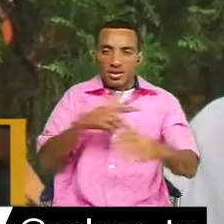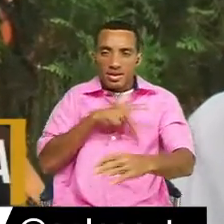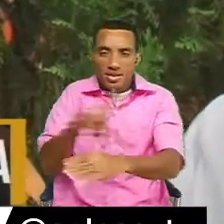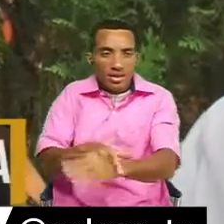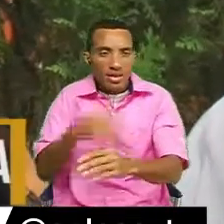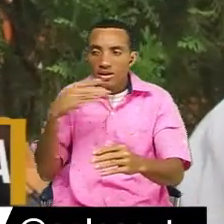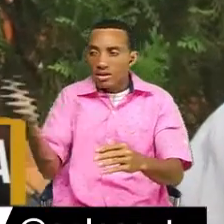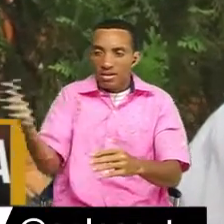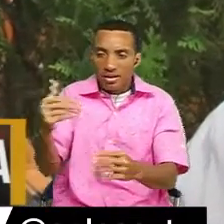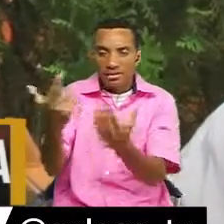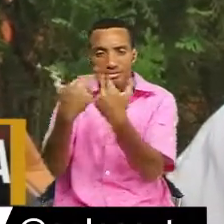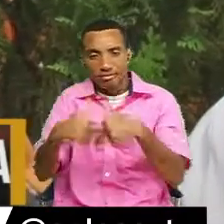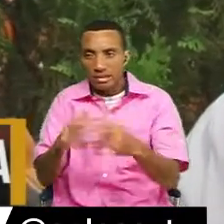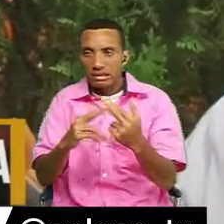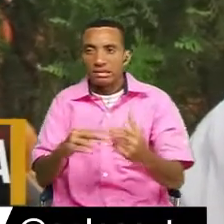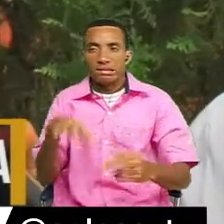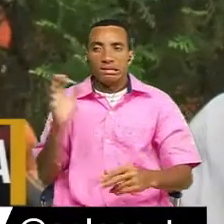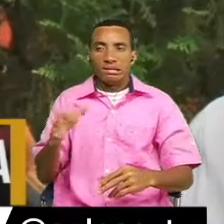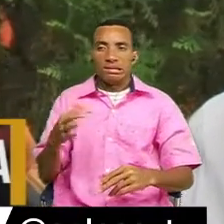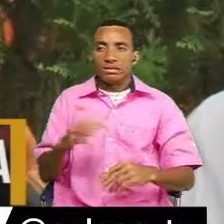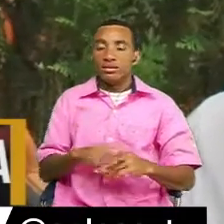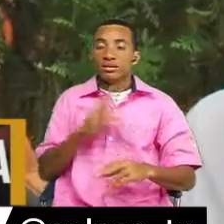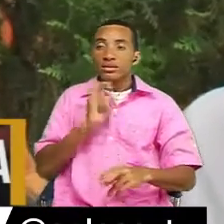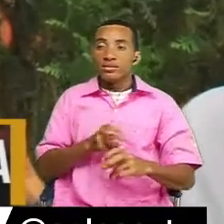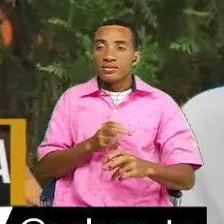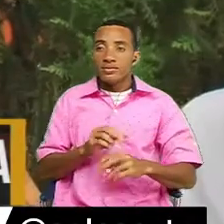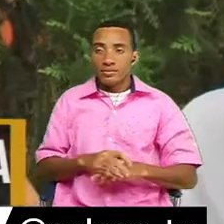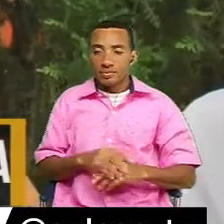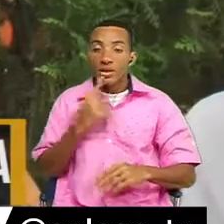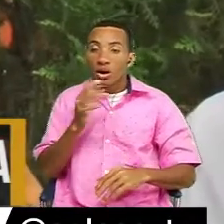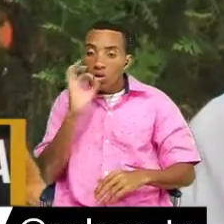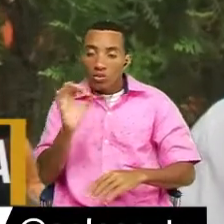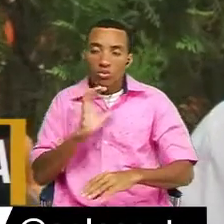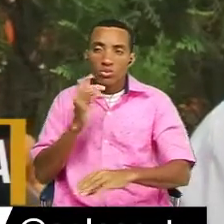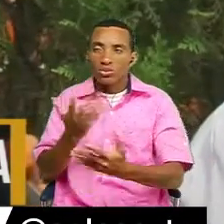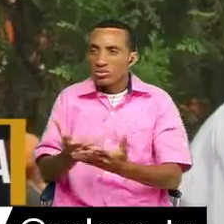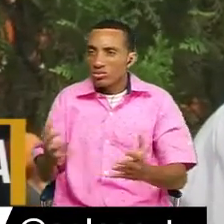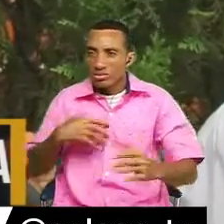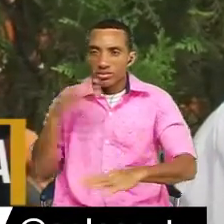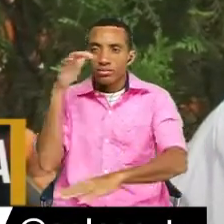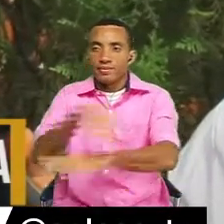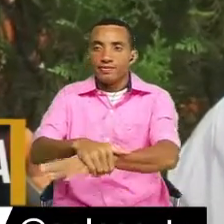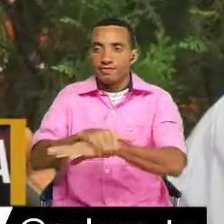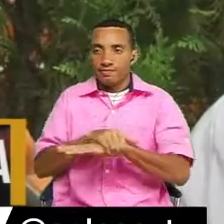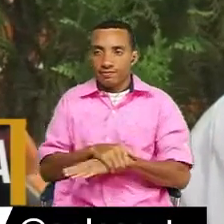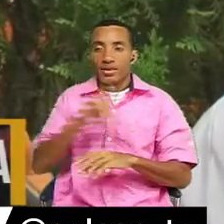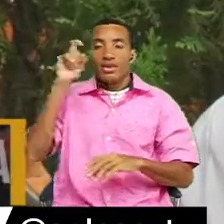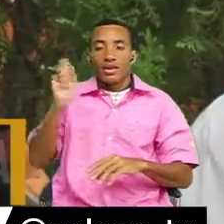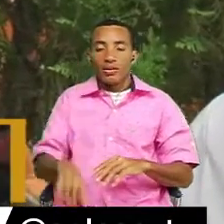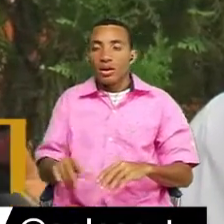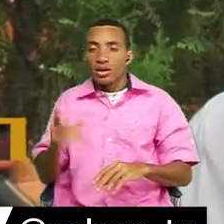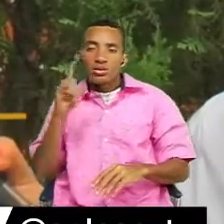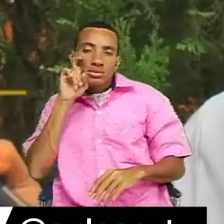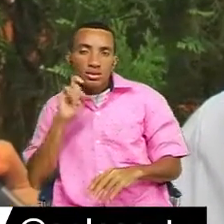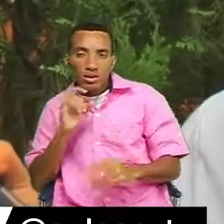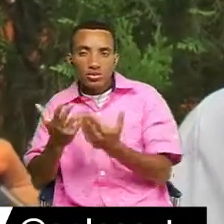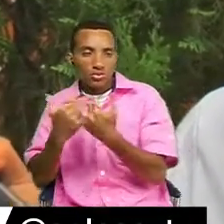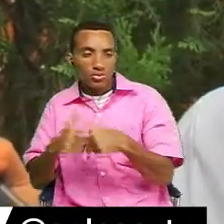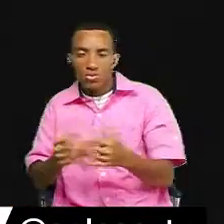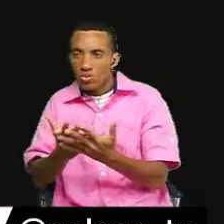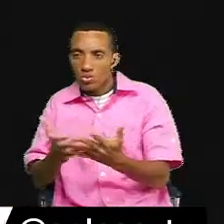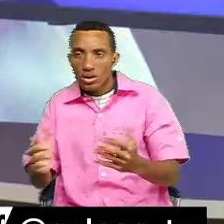connotación muy especial en cuanto al objeto de retener a esta persona bajo una utilización sexual o someterla a algunas situaciones